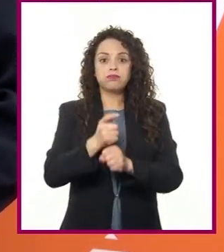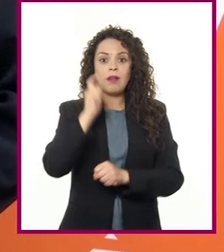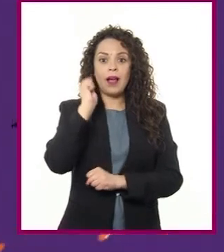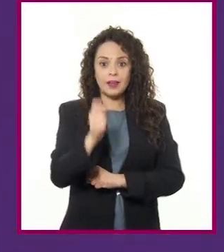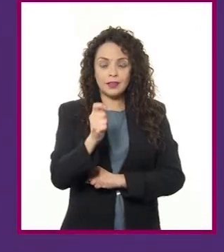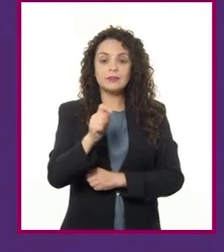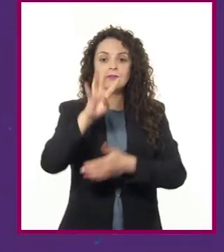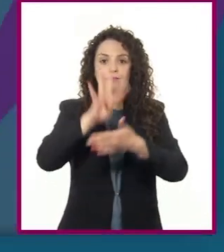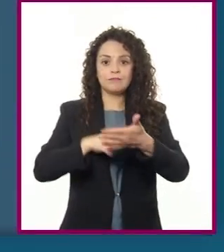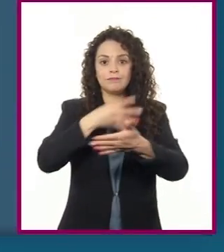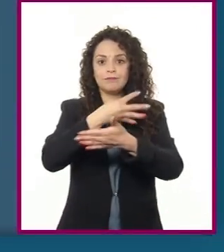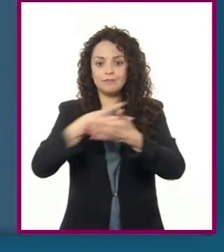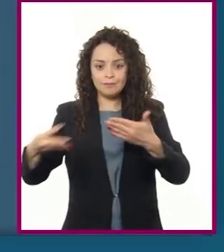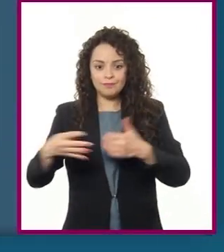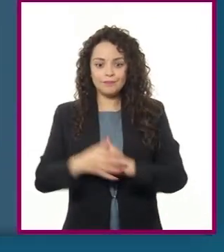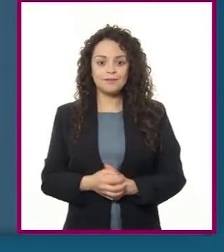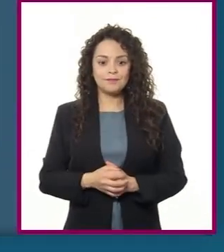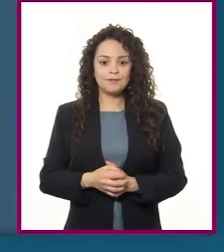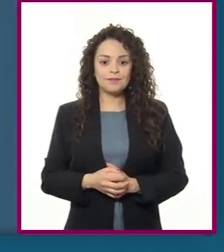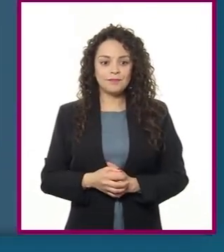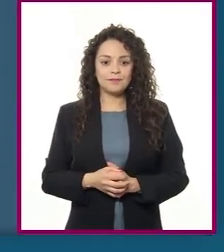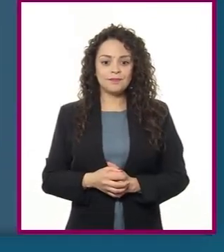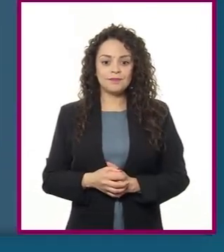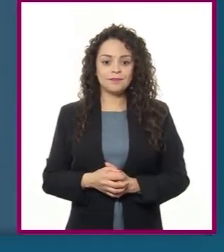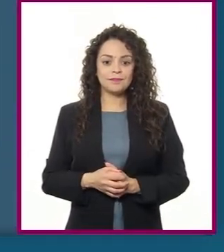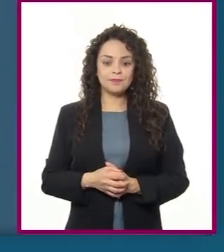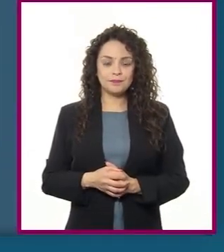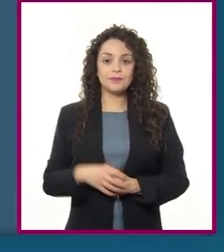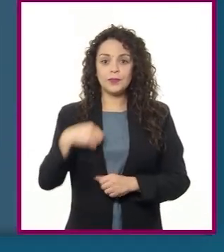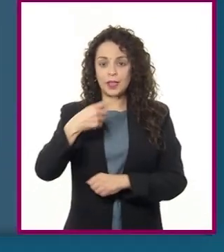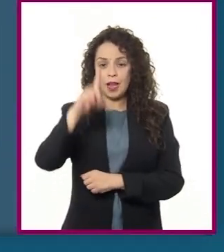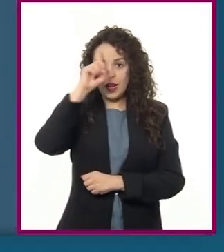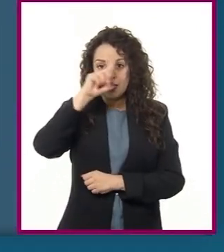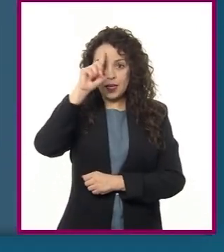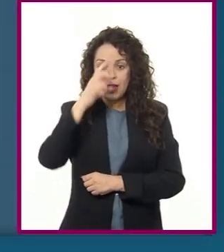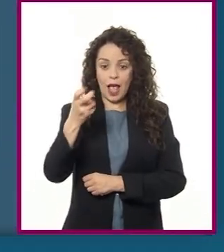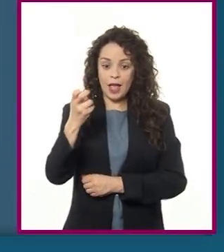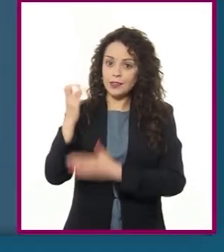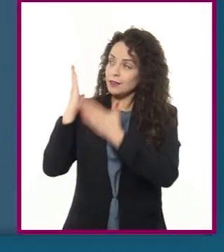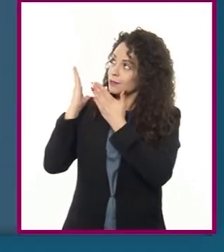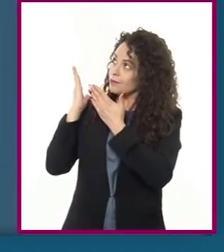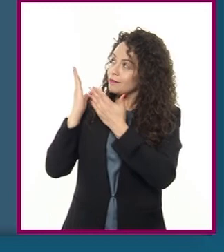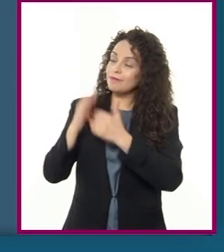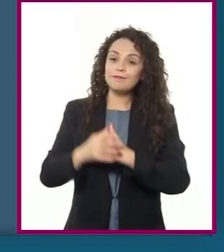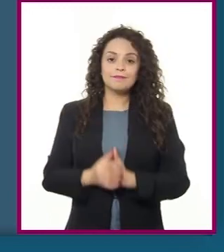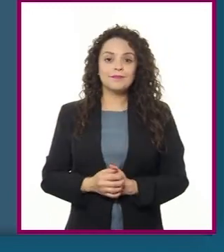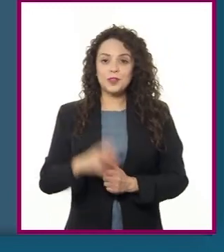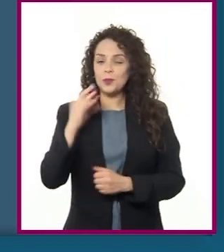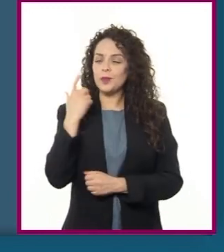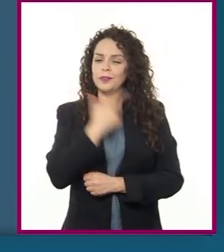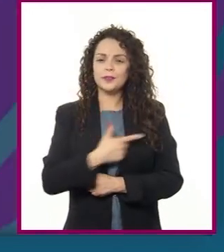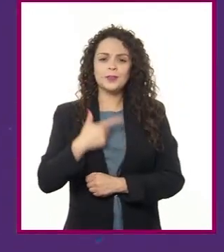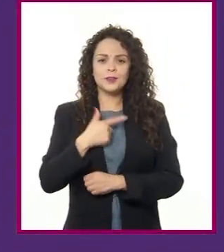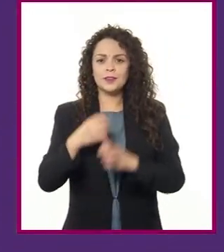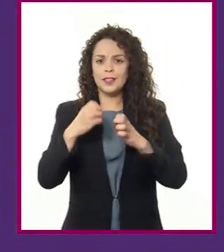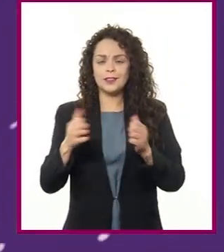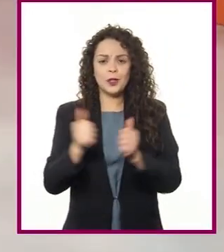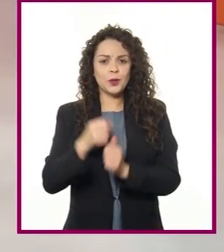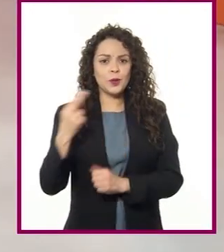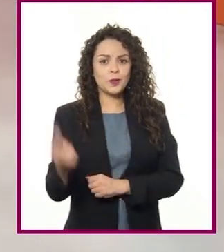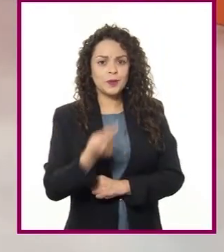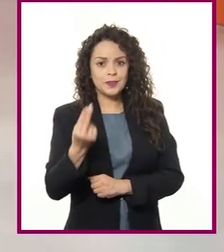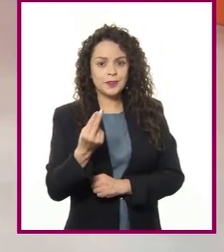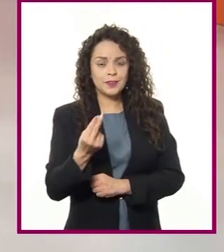la tabla periódica. Les recomendamos La cuchara menguante, de Sam Kean. Nos dio un gusto enorme haber estado con ustedes